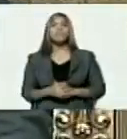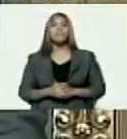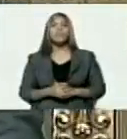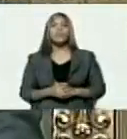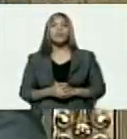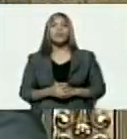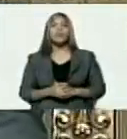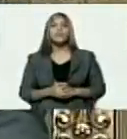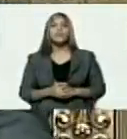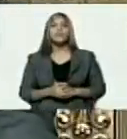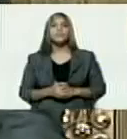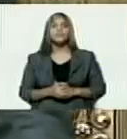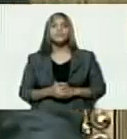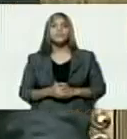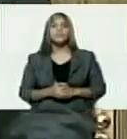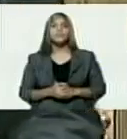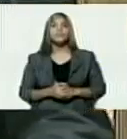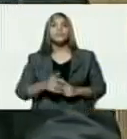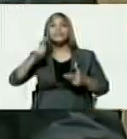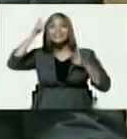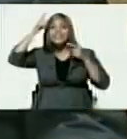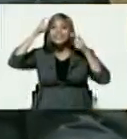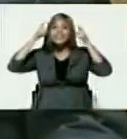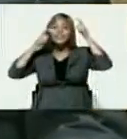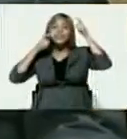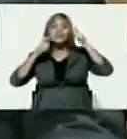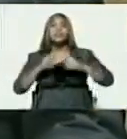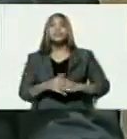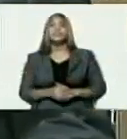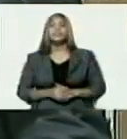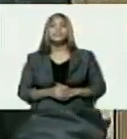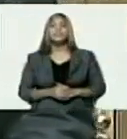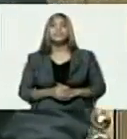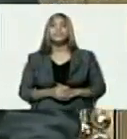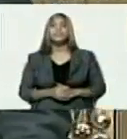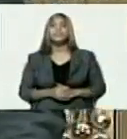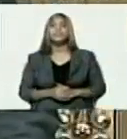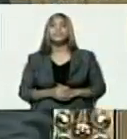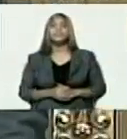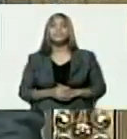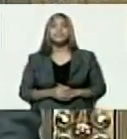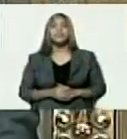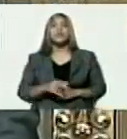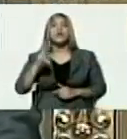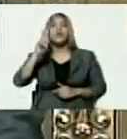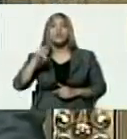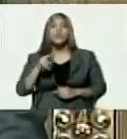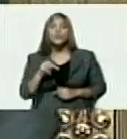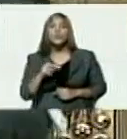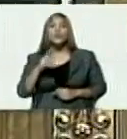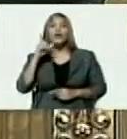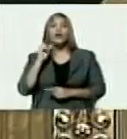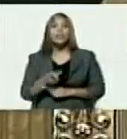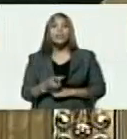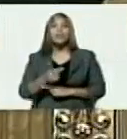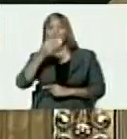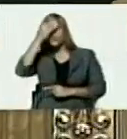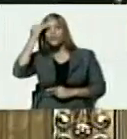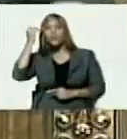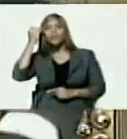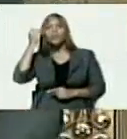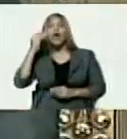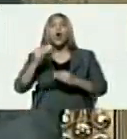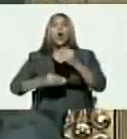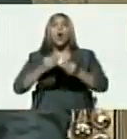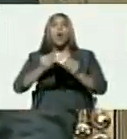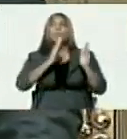comandante supremo de la Revolución, Hugo Chávez, nunca dejó de pensar en la organización